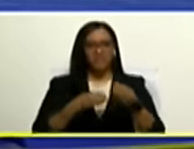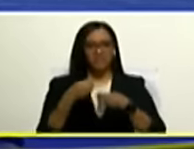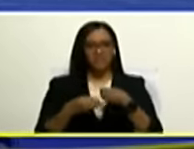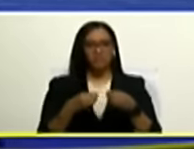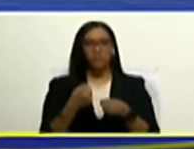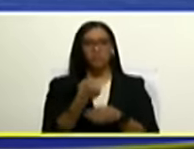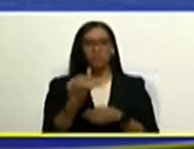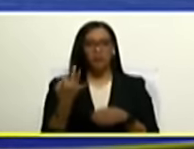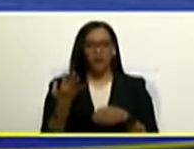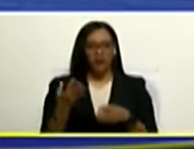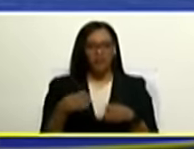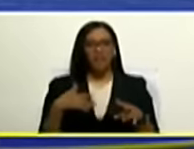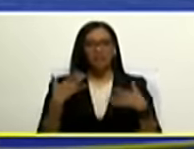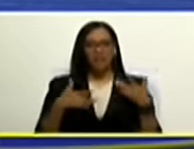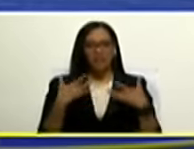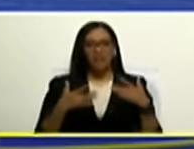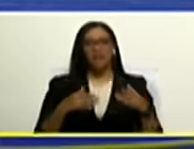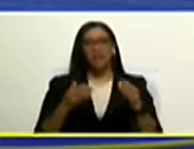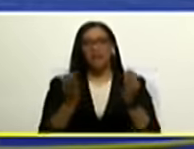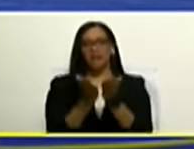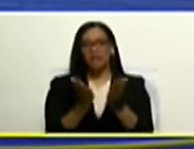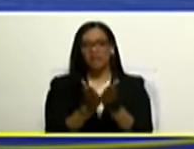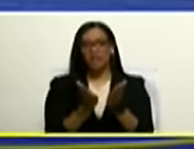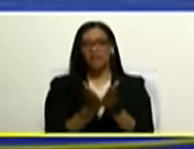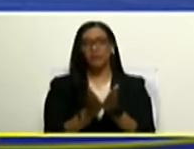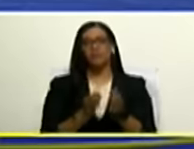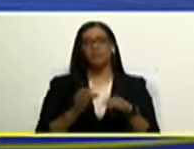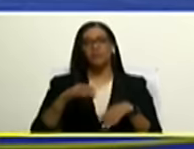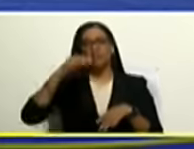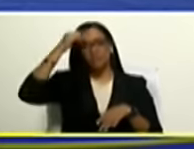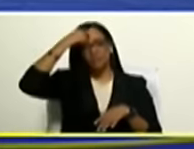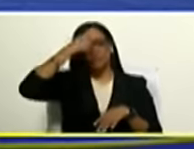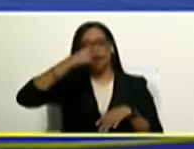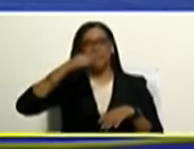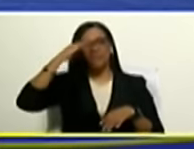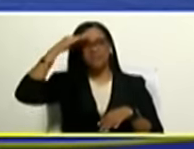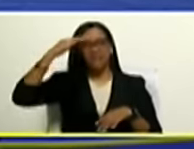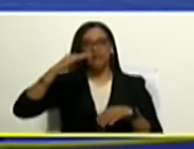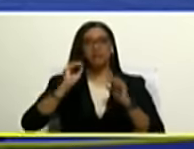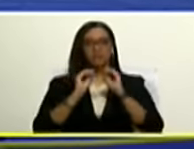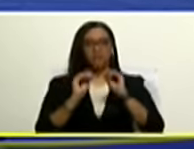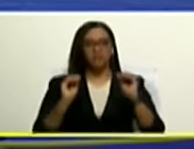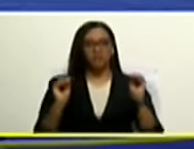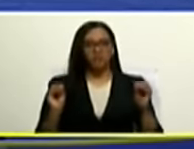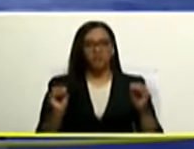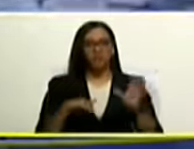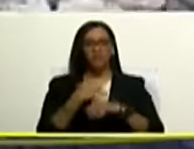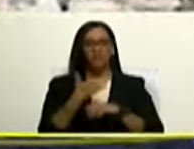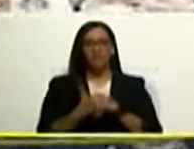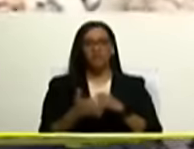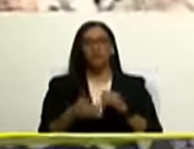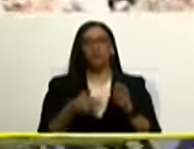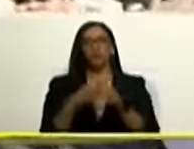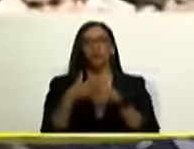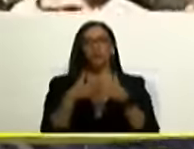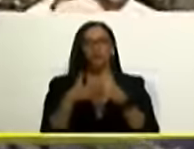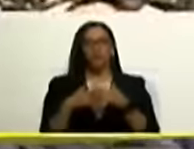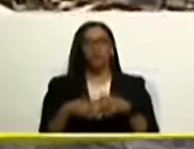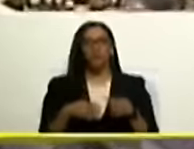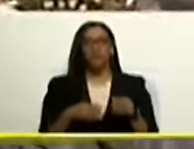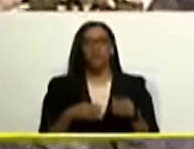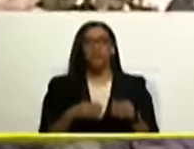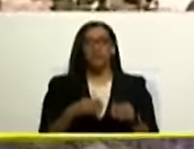académicos, civiles, militares, para hacer conciencia y denunciar la doctrina Monroe. Se comete un grave